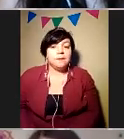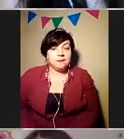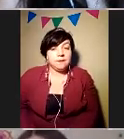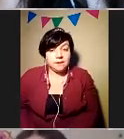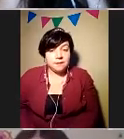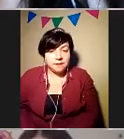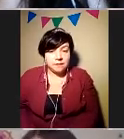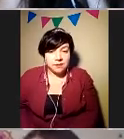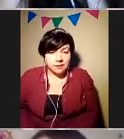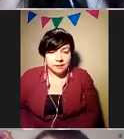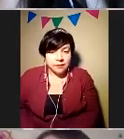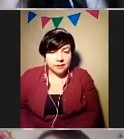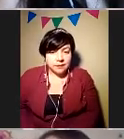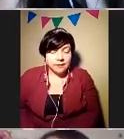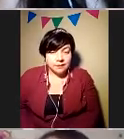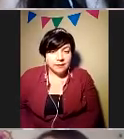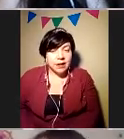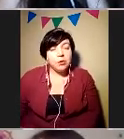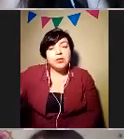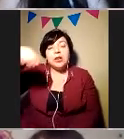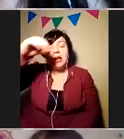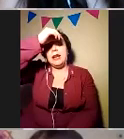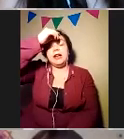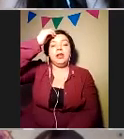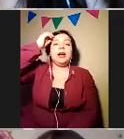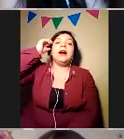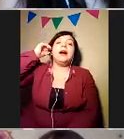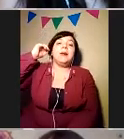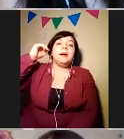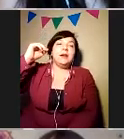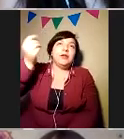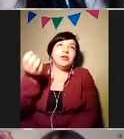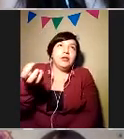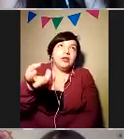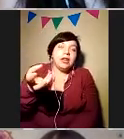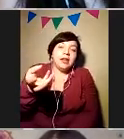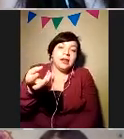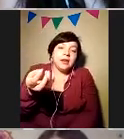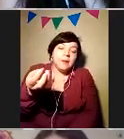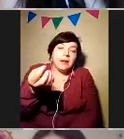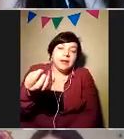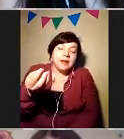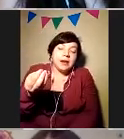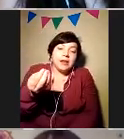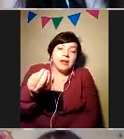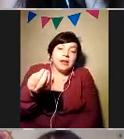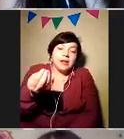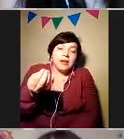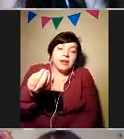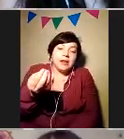bota y no. Claro, por eso la lógica no solo tiene que